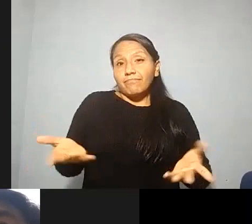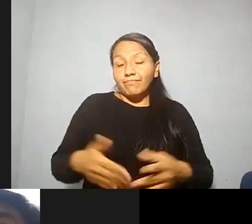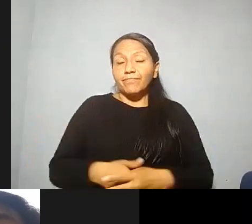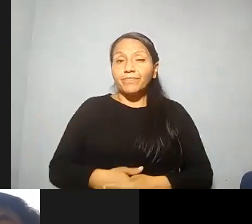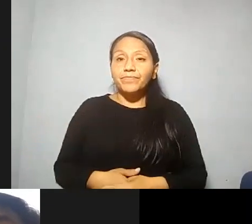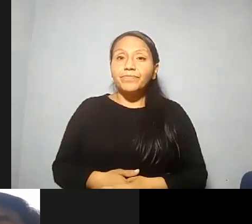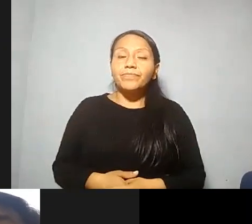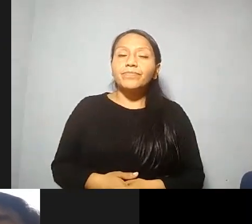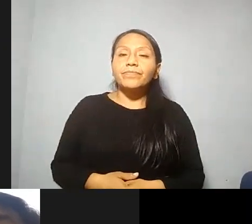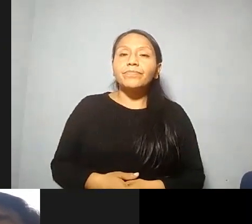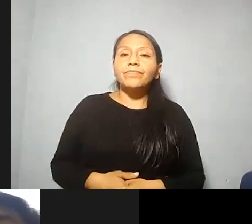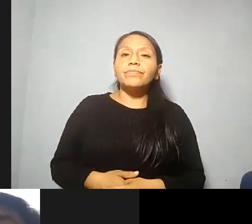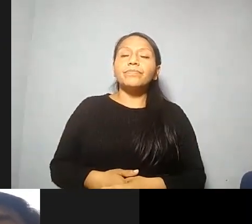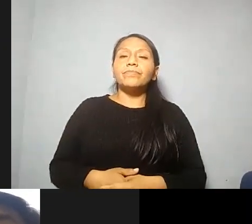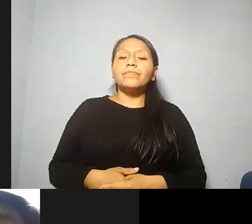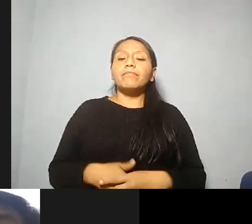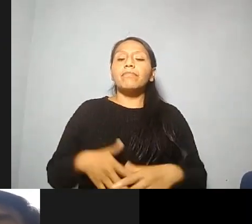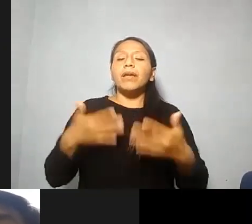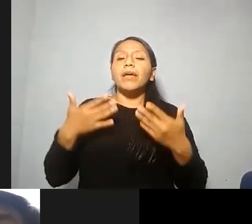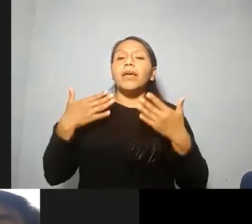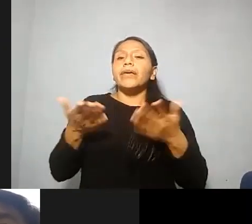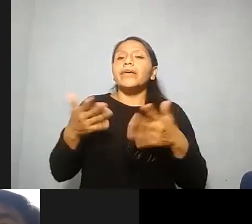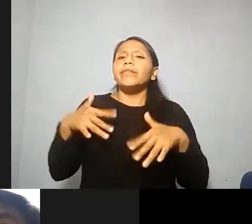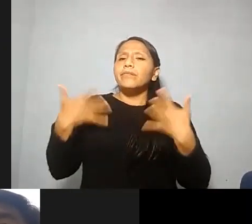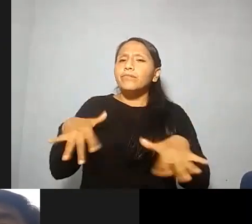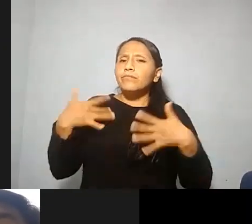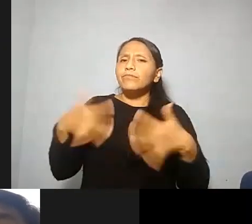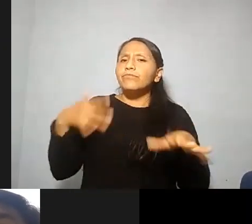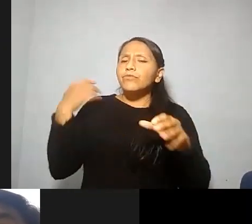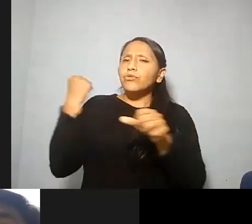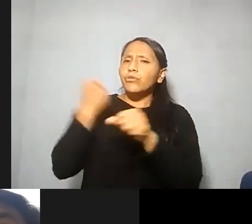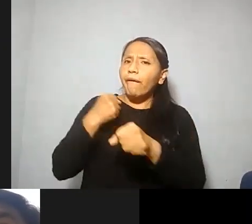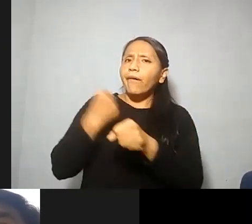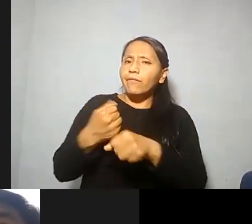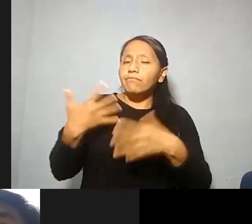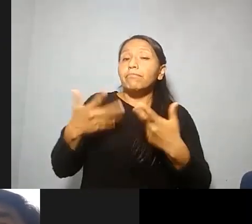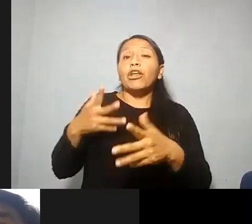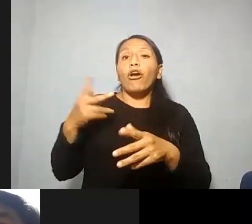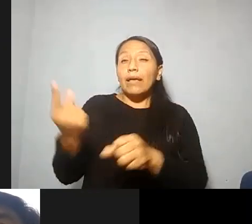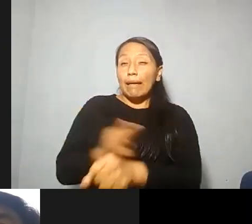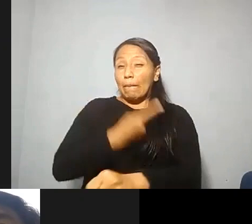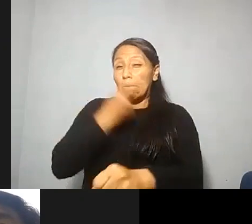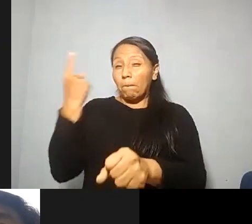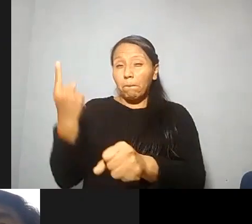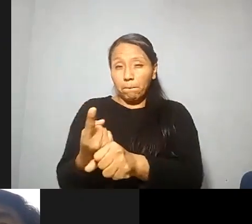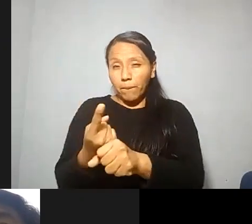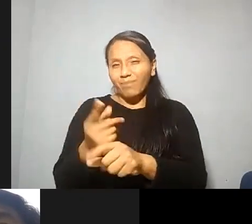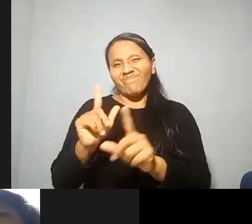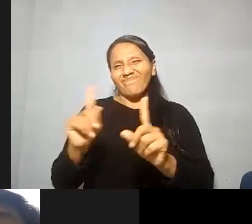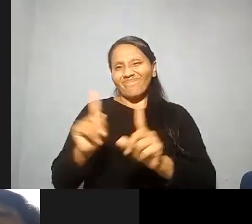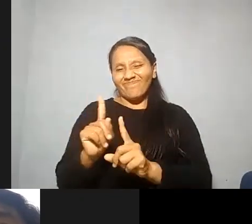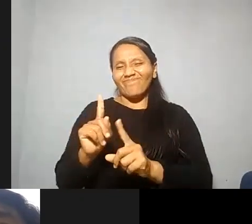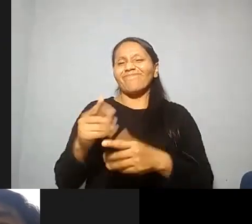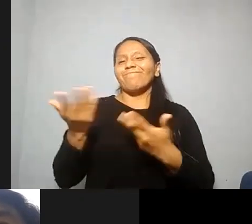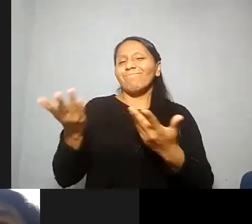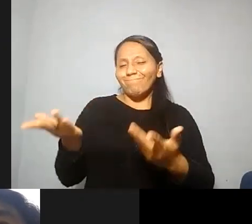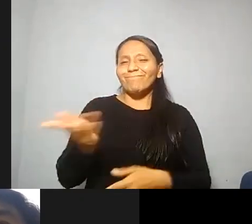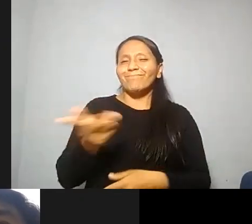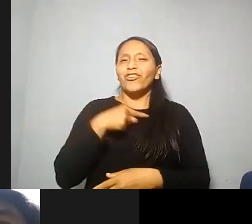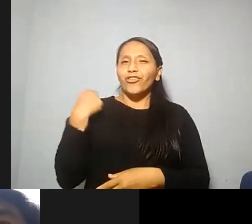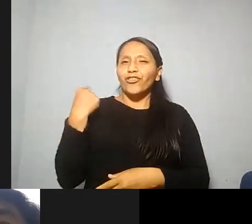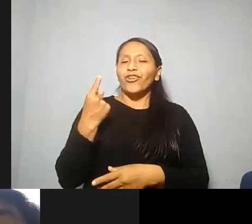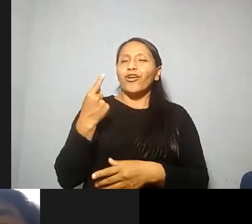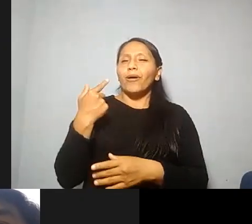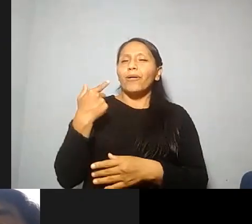discapacidad. Es un trabajo duro, pero no imposible, ¿sí? Insertarnos o